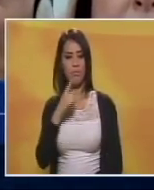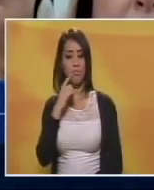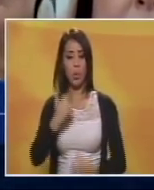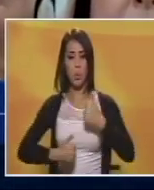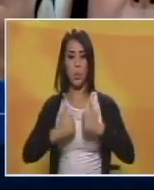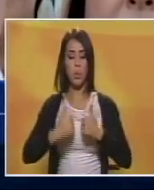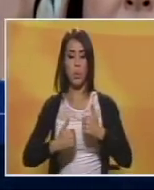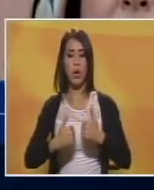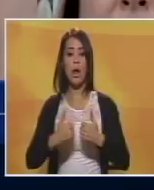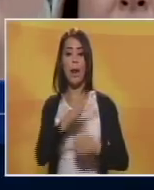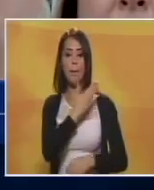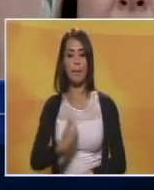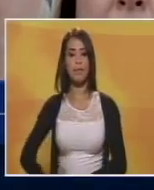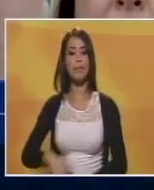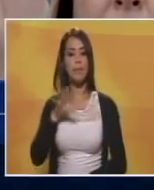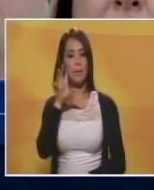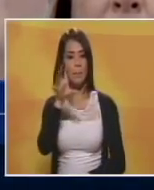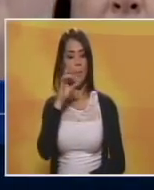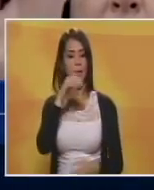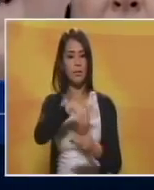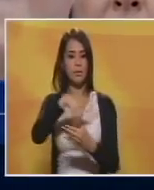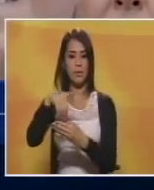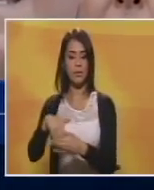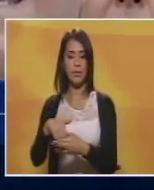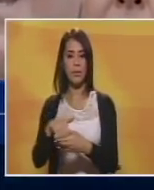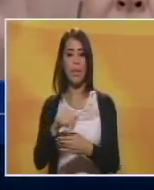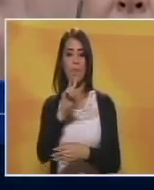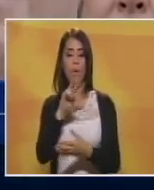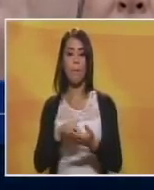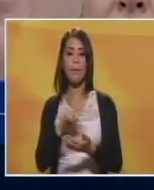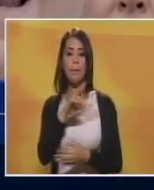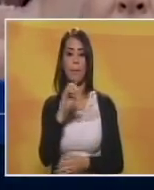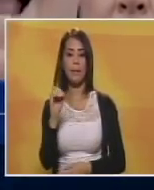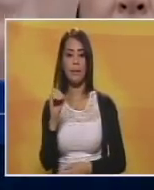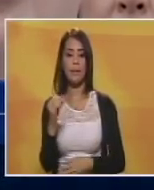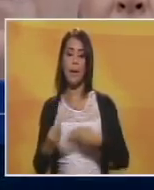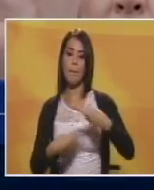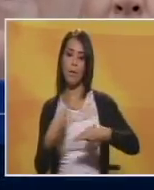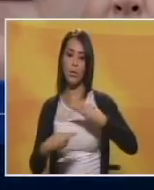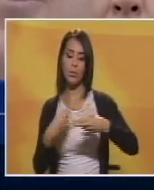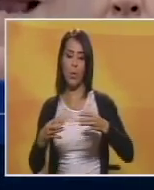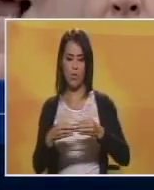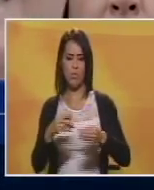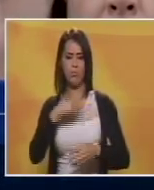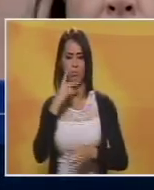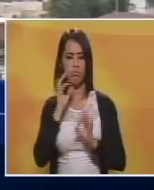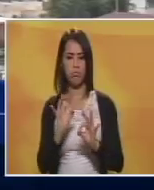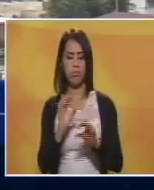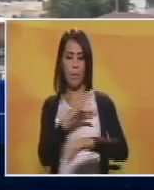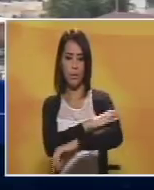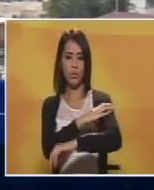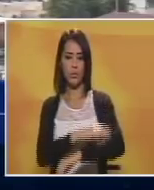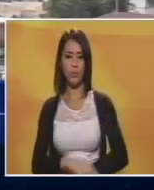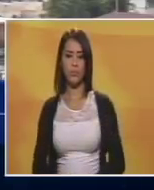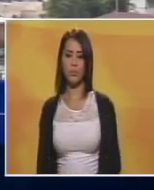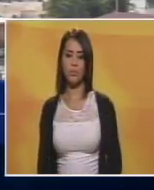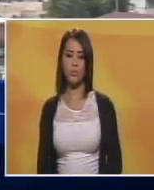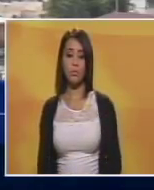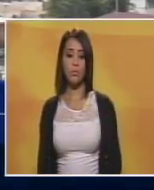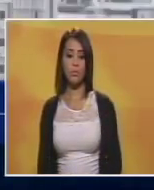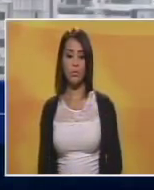precandidatura a la presidencia del país de cara a las elecciones del 2020 por el Partido Revolucionario Moderno, principal de oposición. La intención presidencial